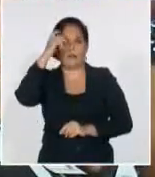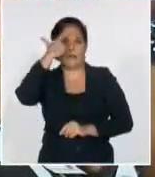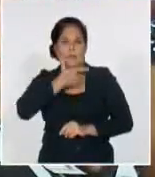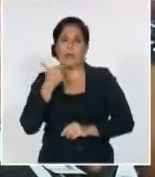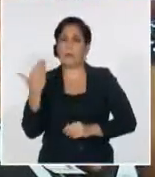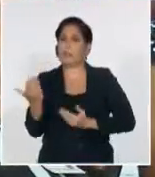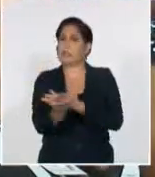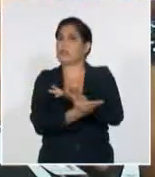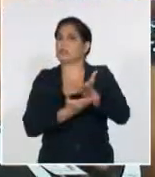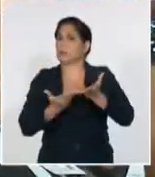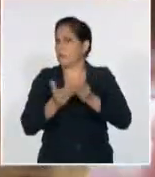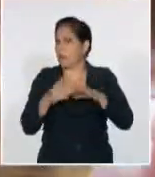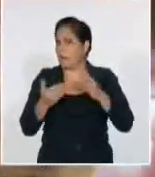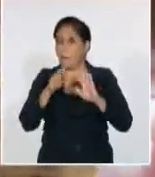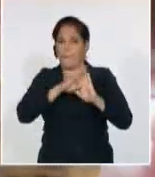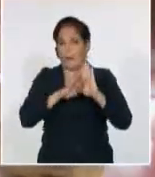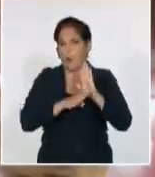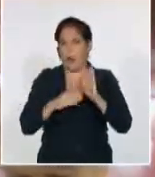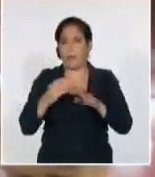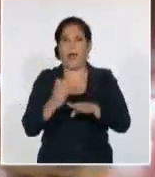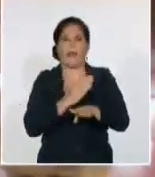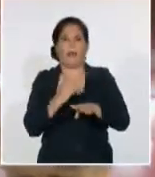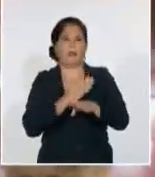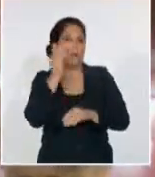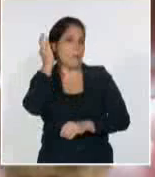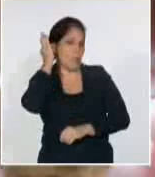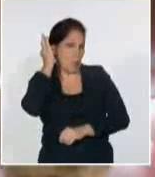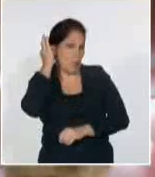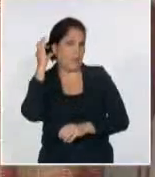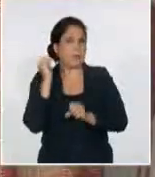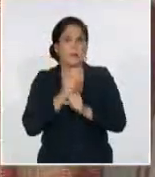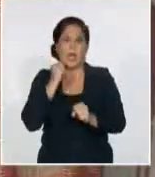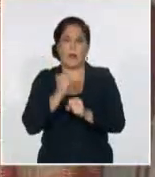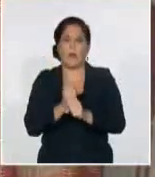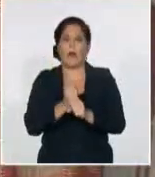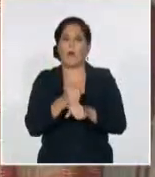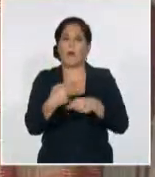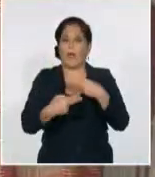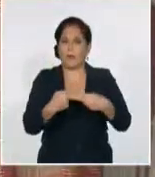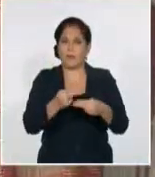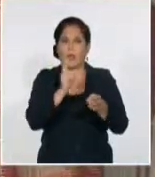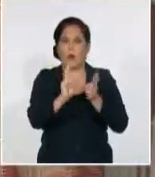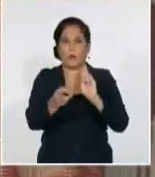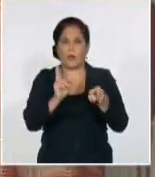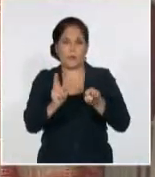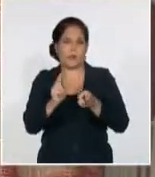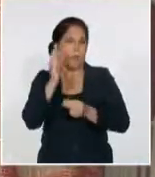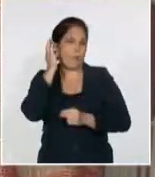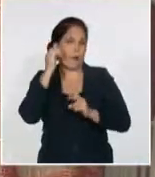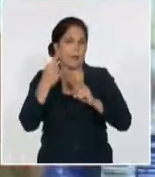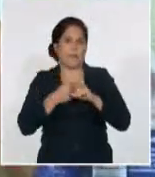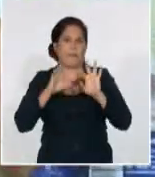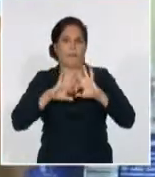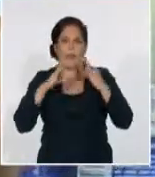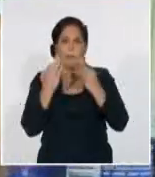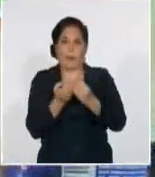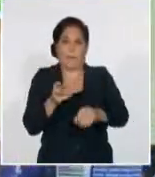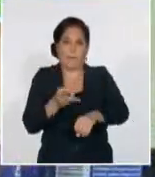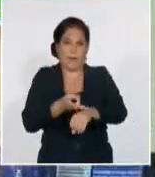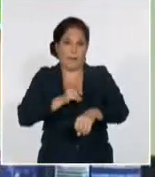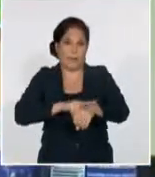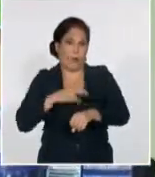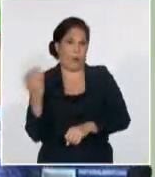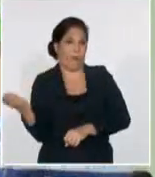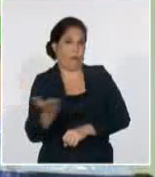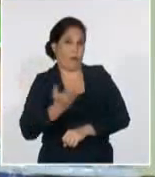intercambio abordó el programa de adelanto de la mujer, la labor de la Casa de Orientación a la Mujer y la Familia, así como la prevención de la violencia de